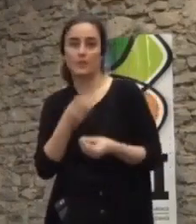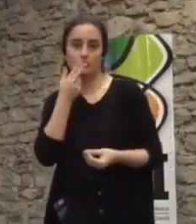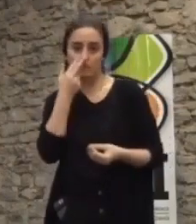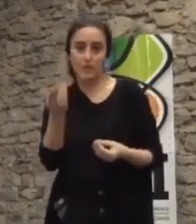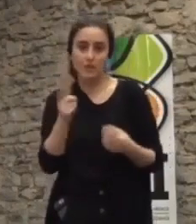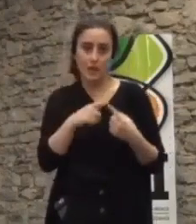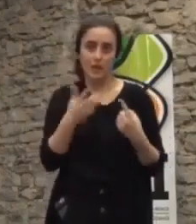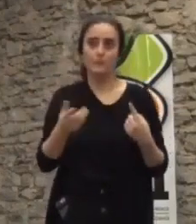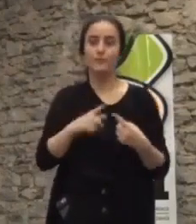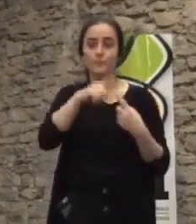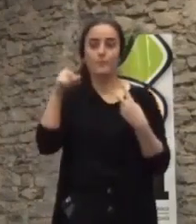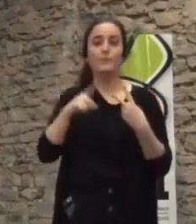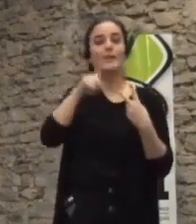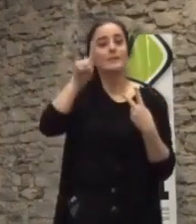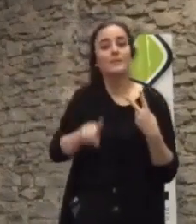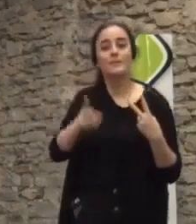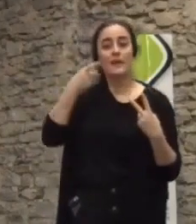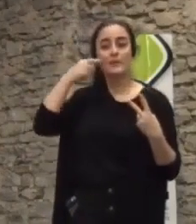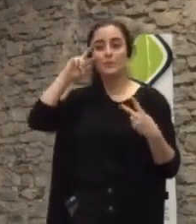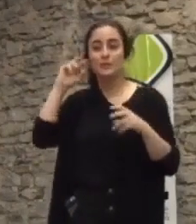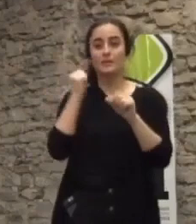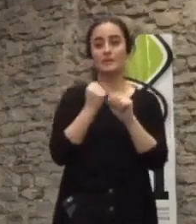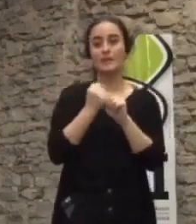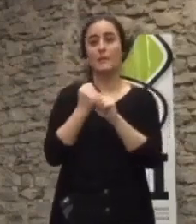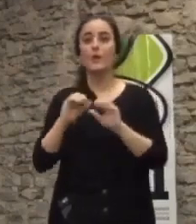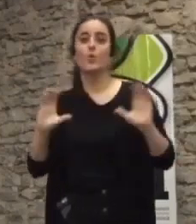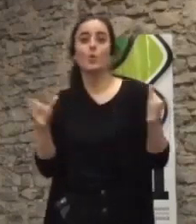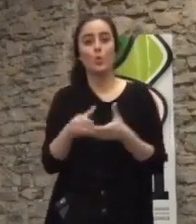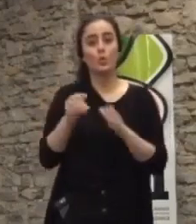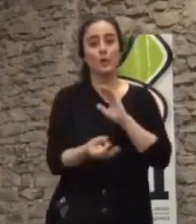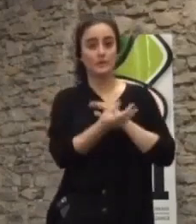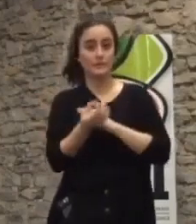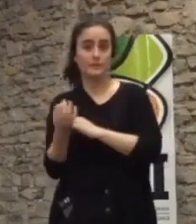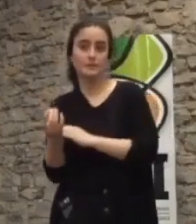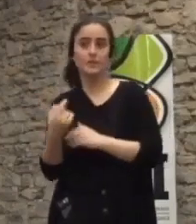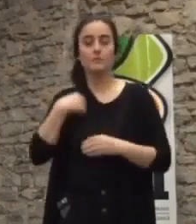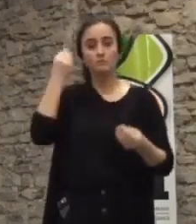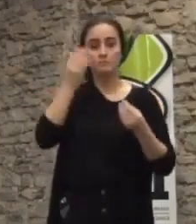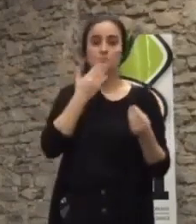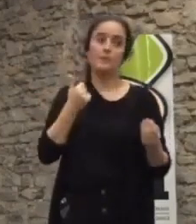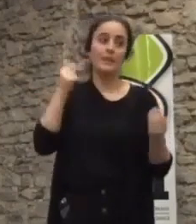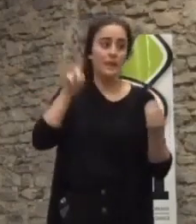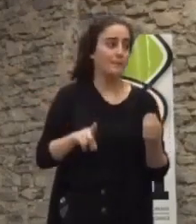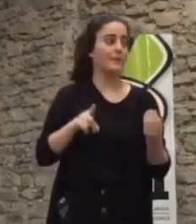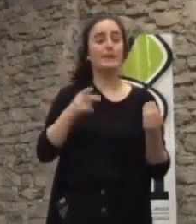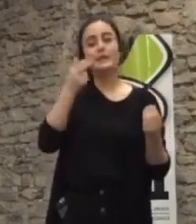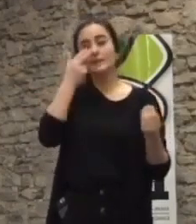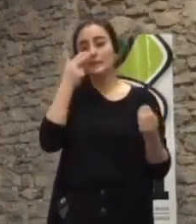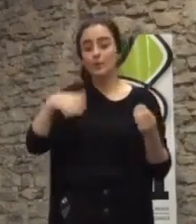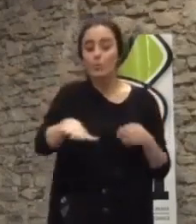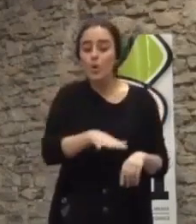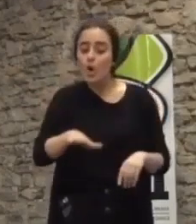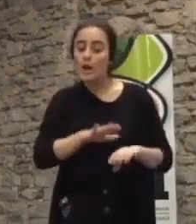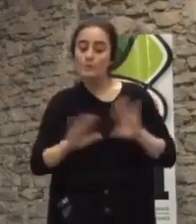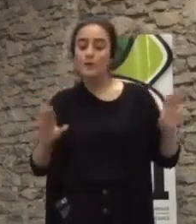interesante. Por otro lado, también generar experiencias de trabajo conjuntas. Nos parecía interesante no solo quedarnos en el ámbito local y en